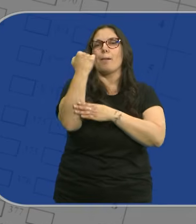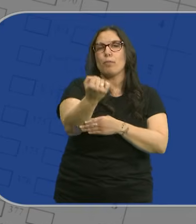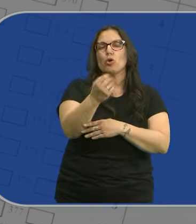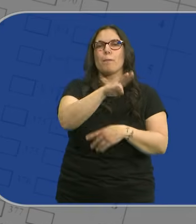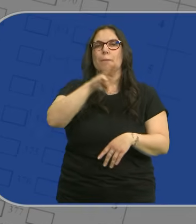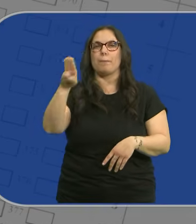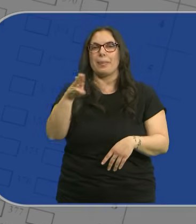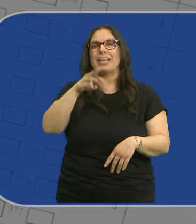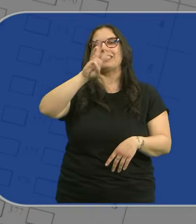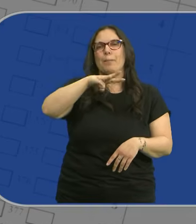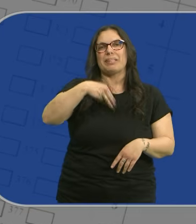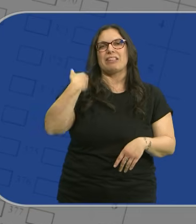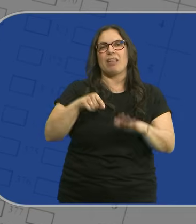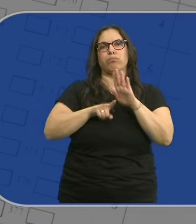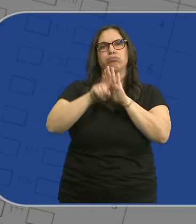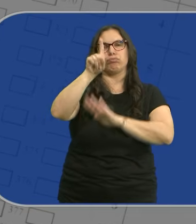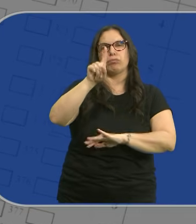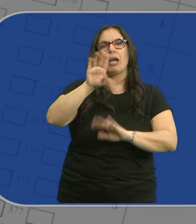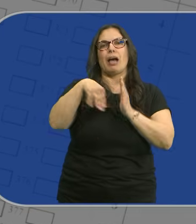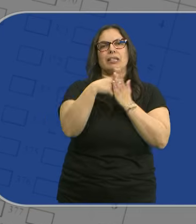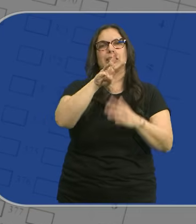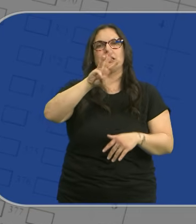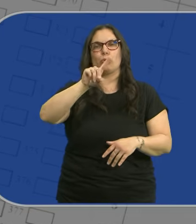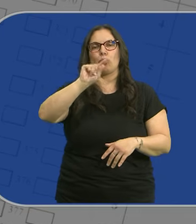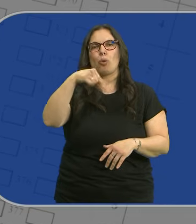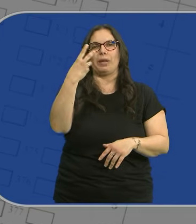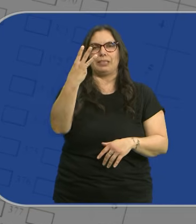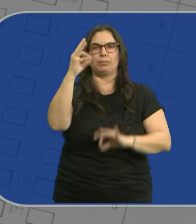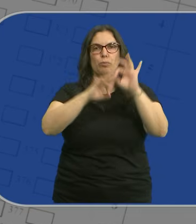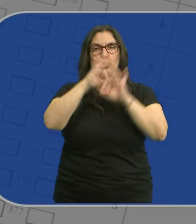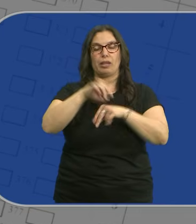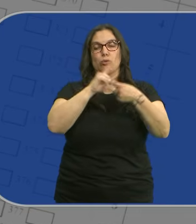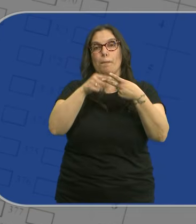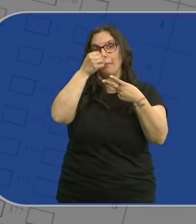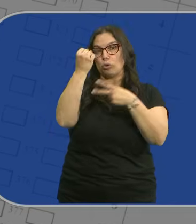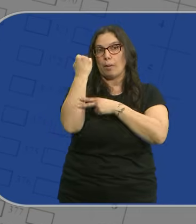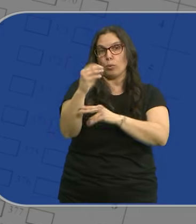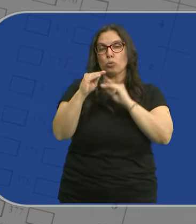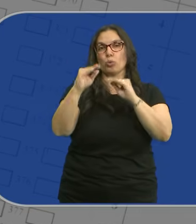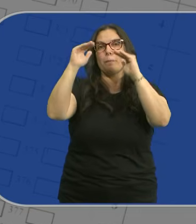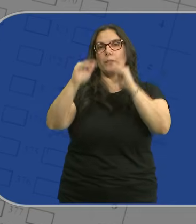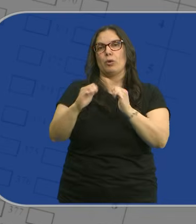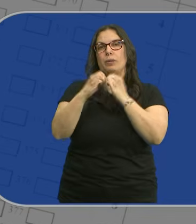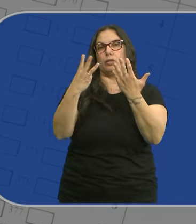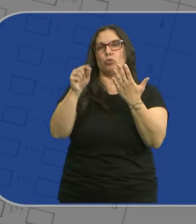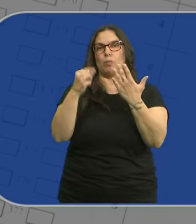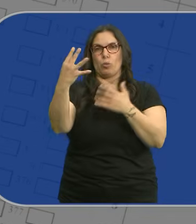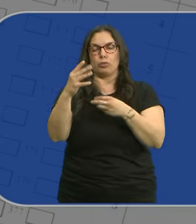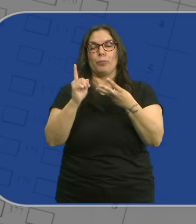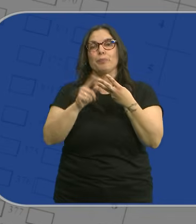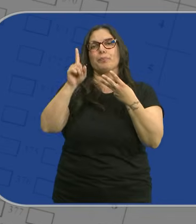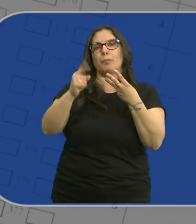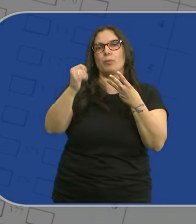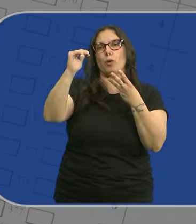PP crece por tercer mes consecutivo hasta el 31,3%, mientras que el del PSOE desciende al 28,4%. También